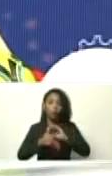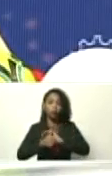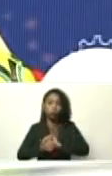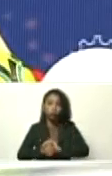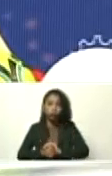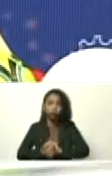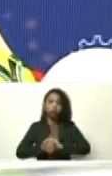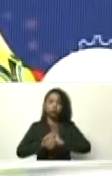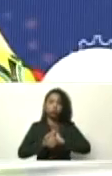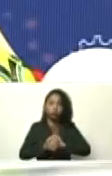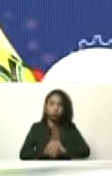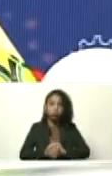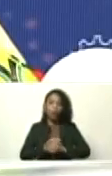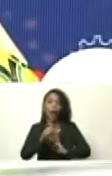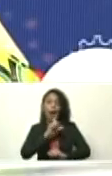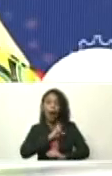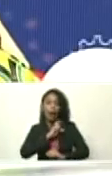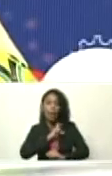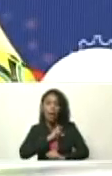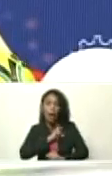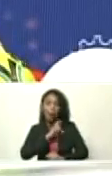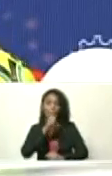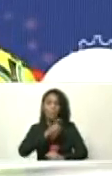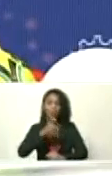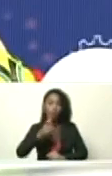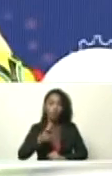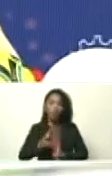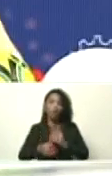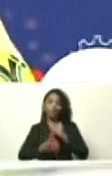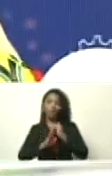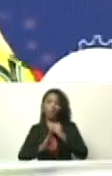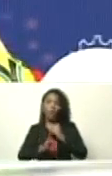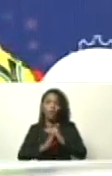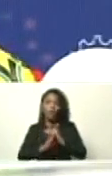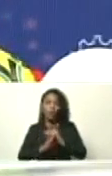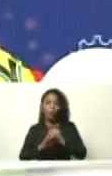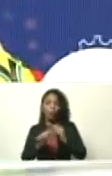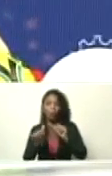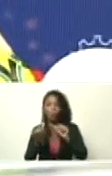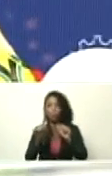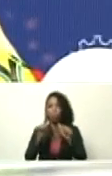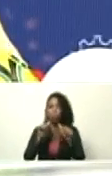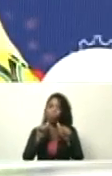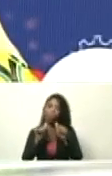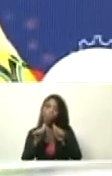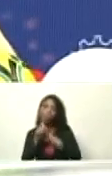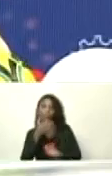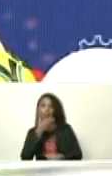enero, la gente todavía medio enratonada de diciembre,